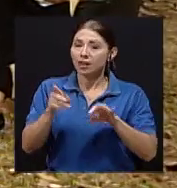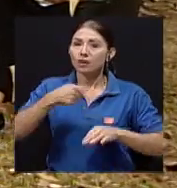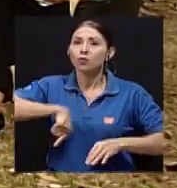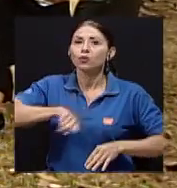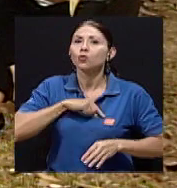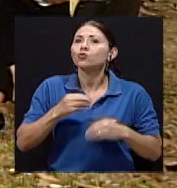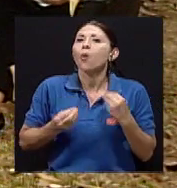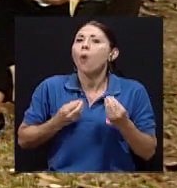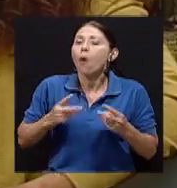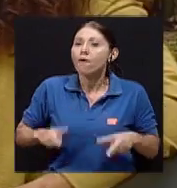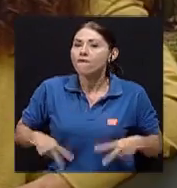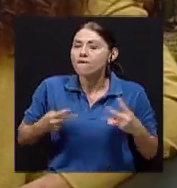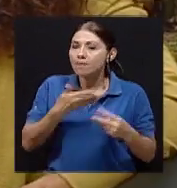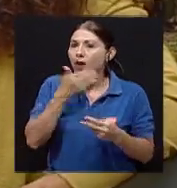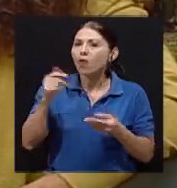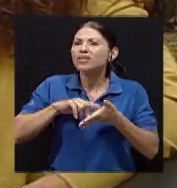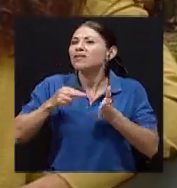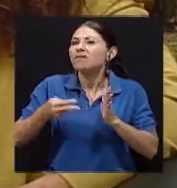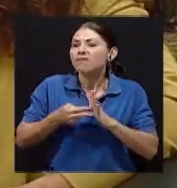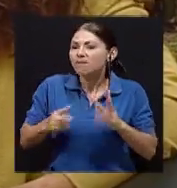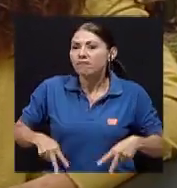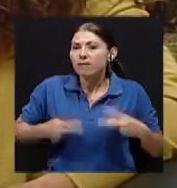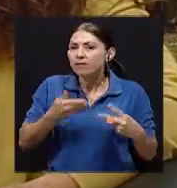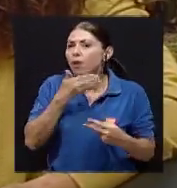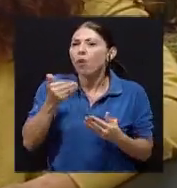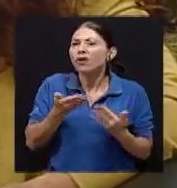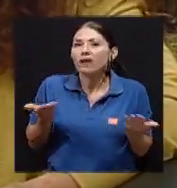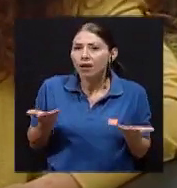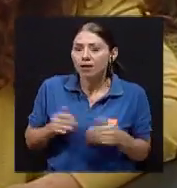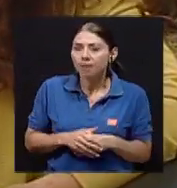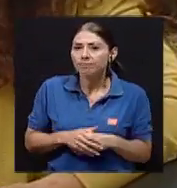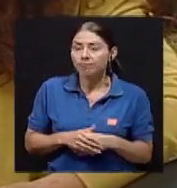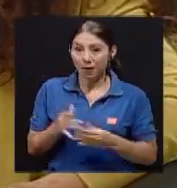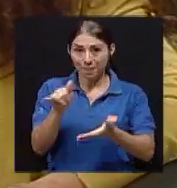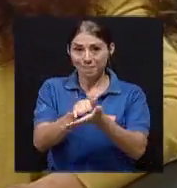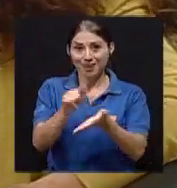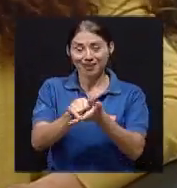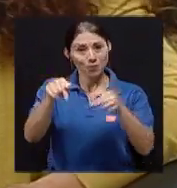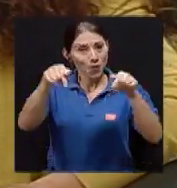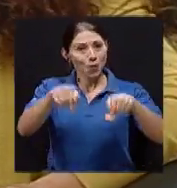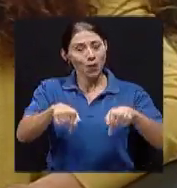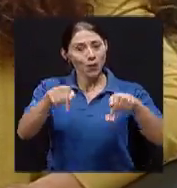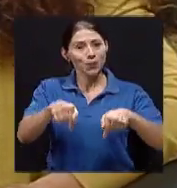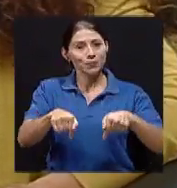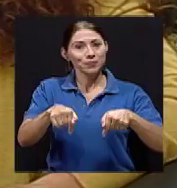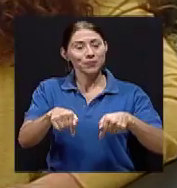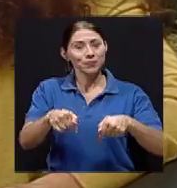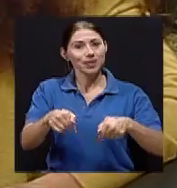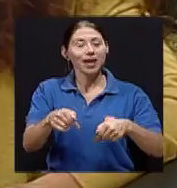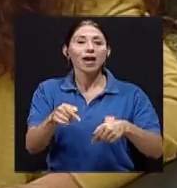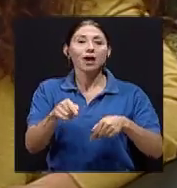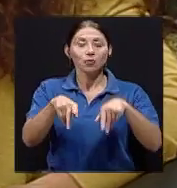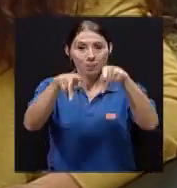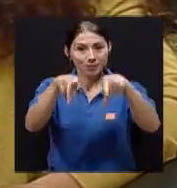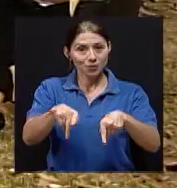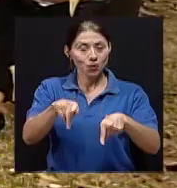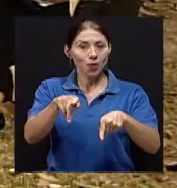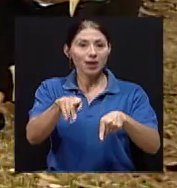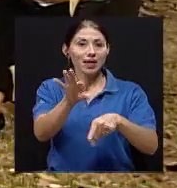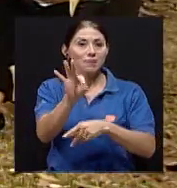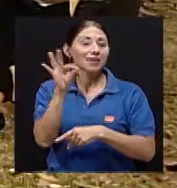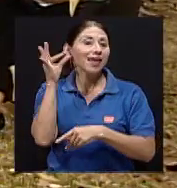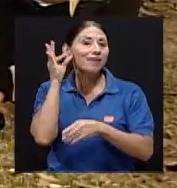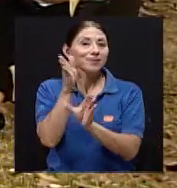mejor? ¿Qué es vivir mejor? Porque para ello el día de hoy tenemos la invitada a la psicóloga